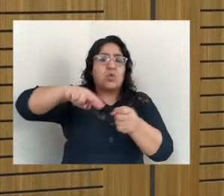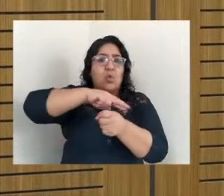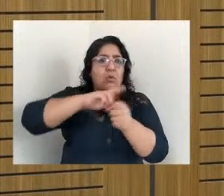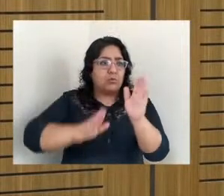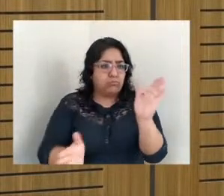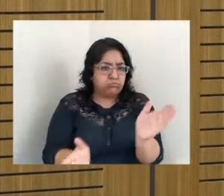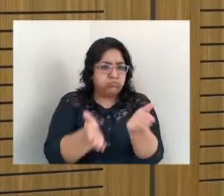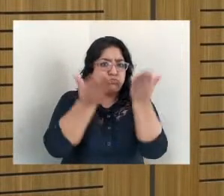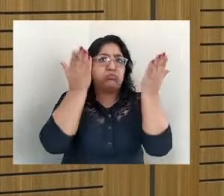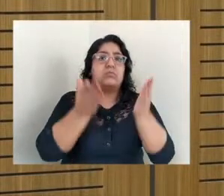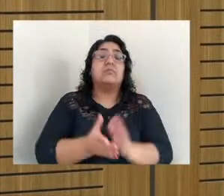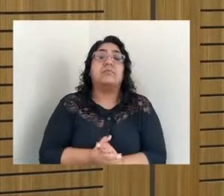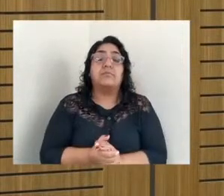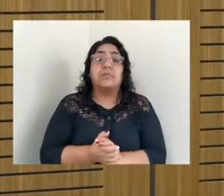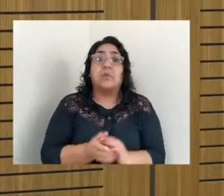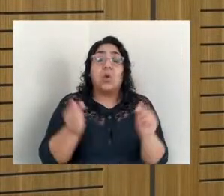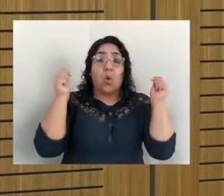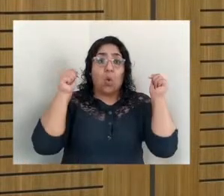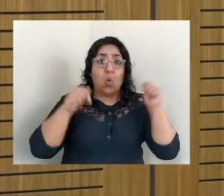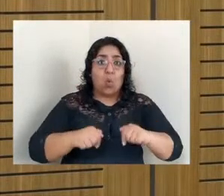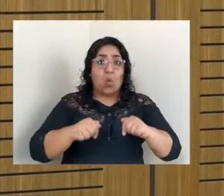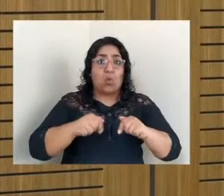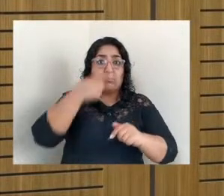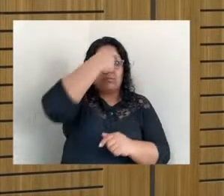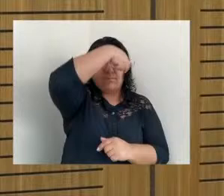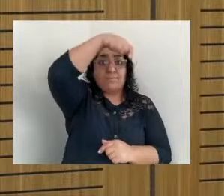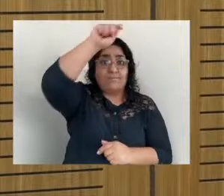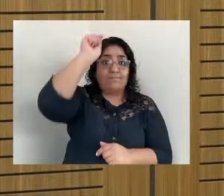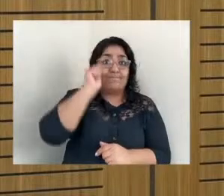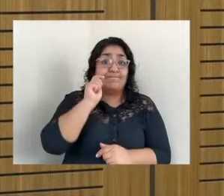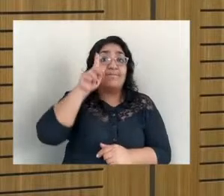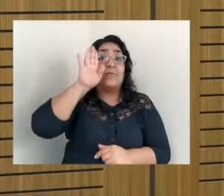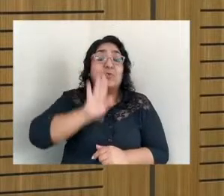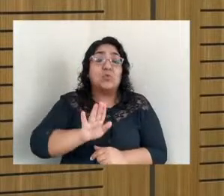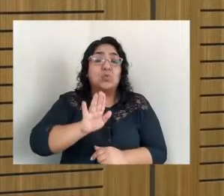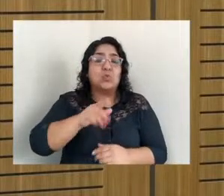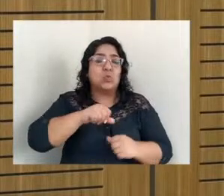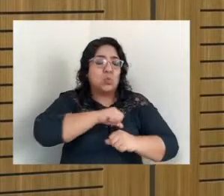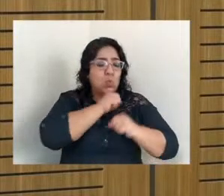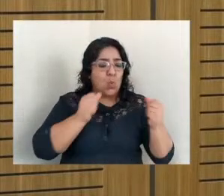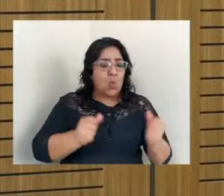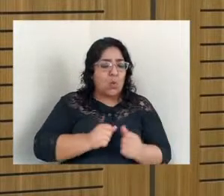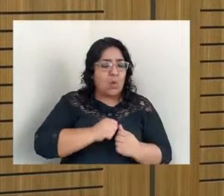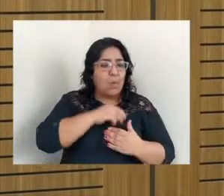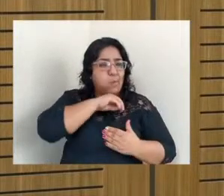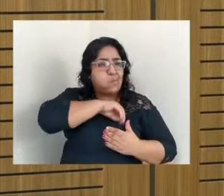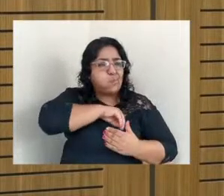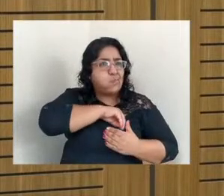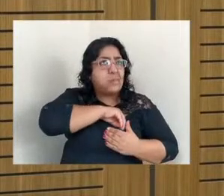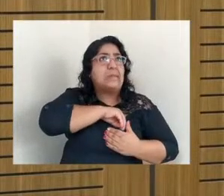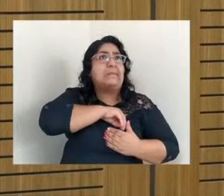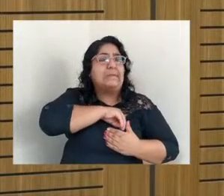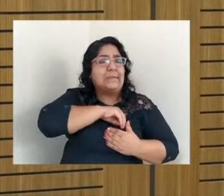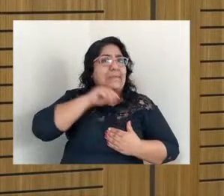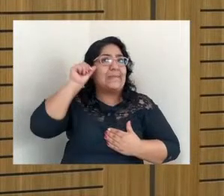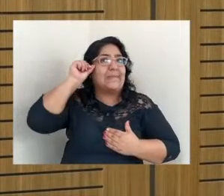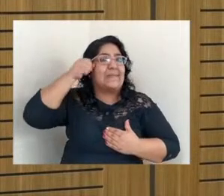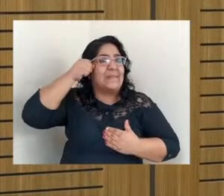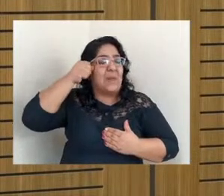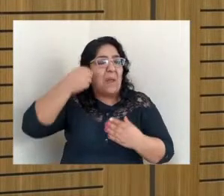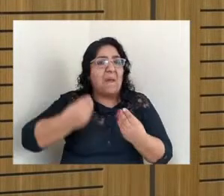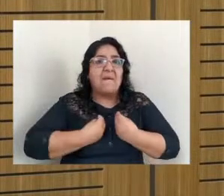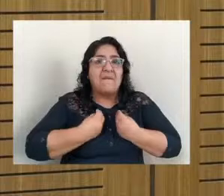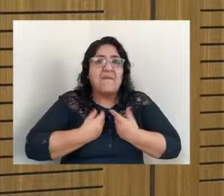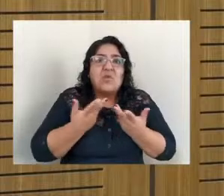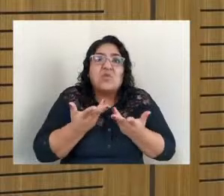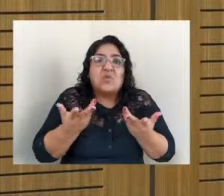regiones. Hoy, queridos graduandos, llevarán en su corazón muchos recuerdos vividos de todo el tiempo que